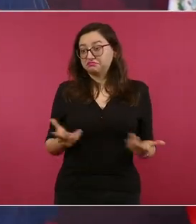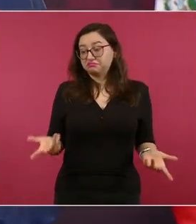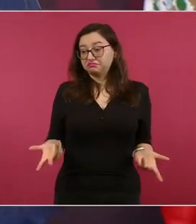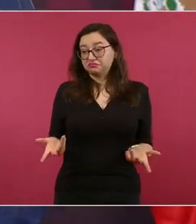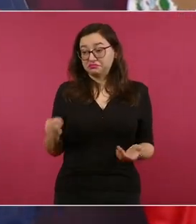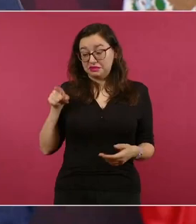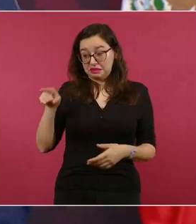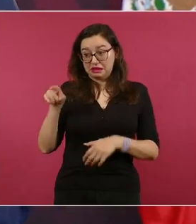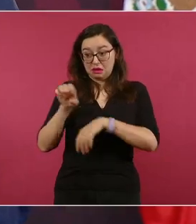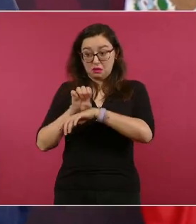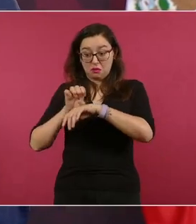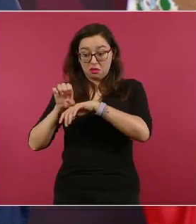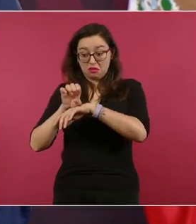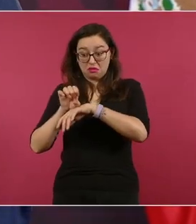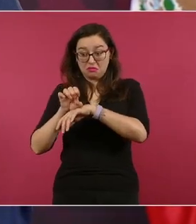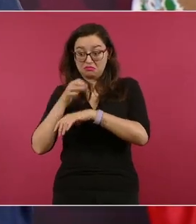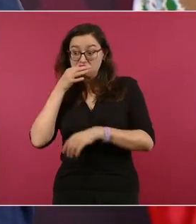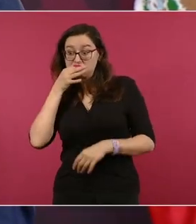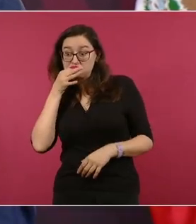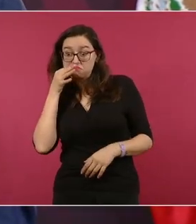porque